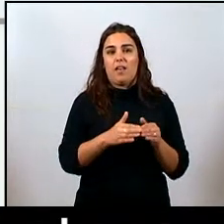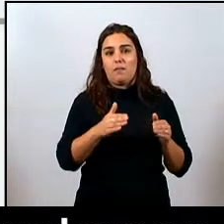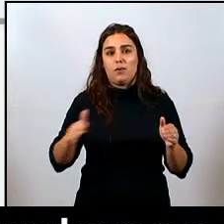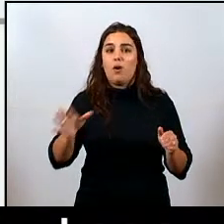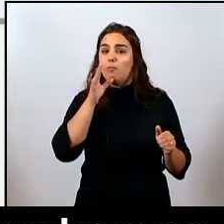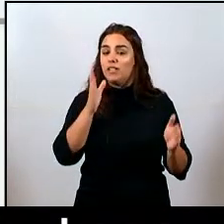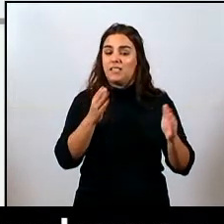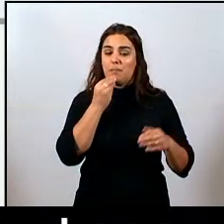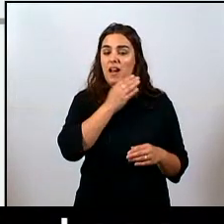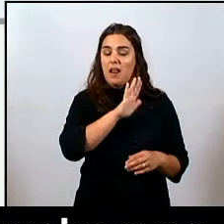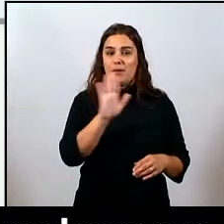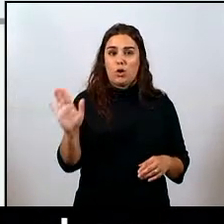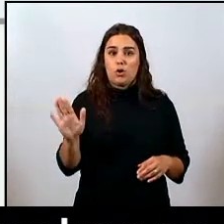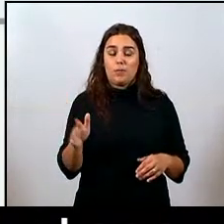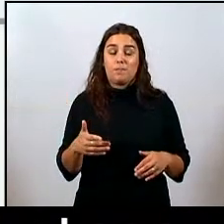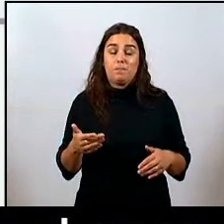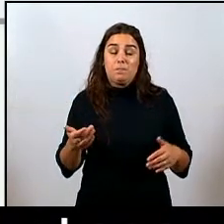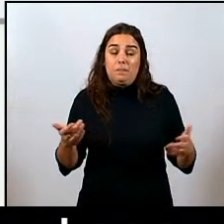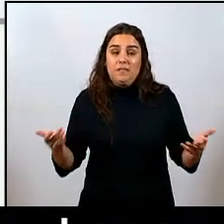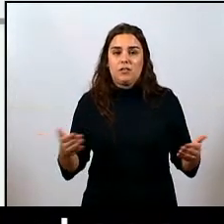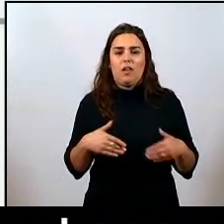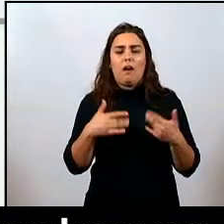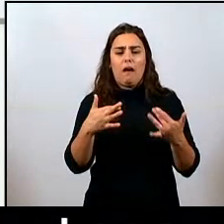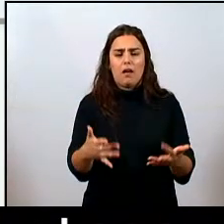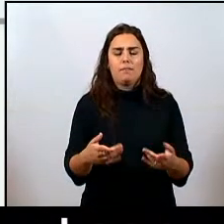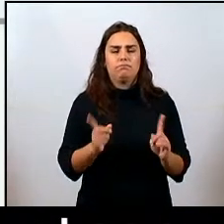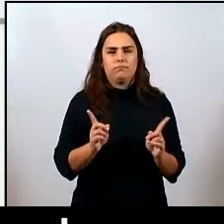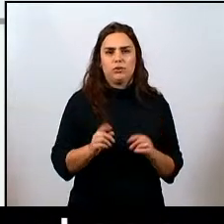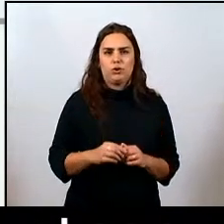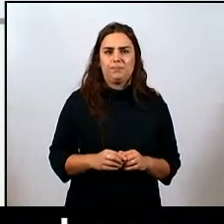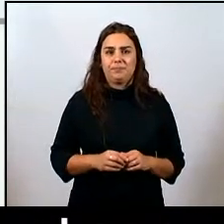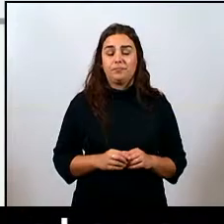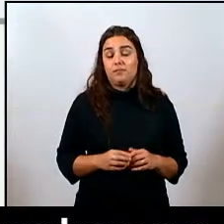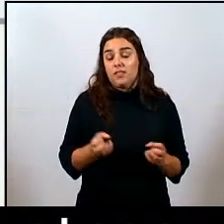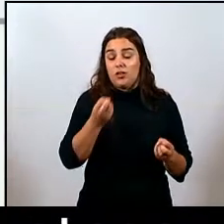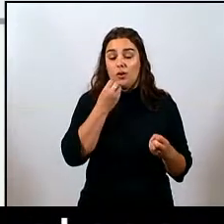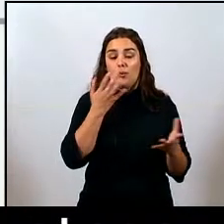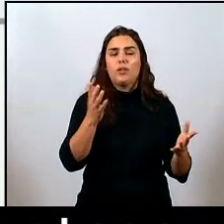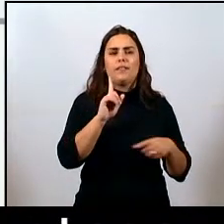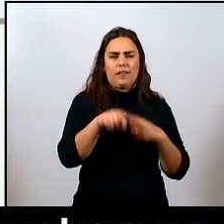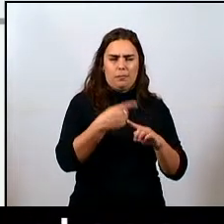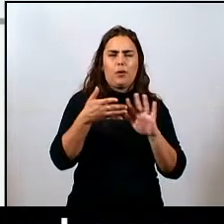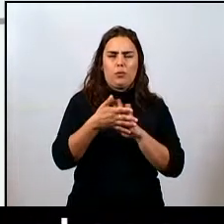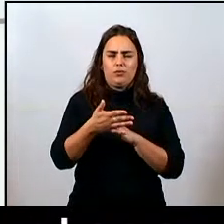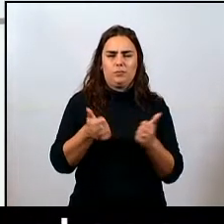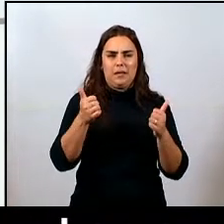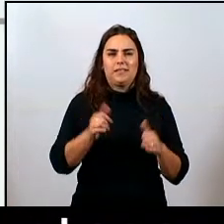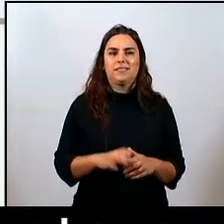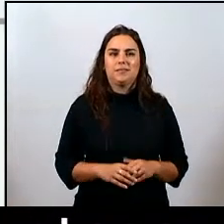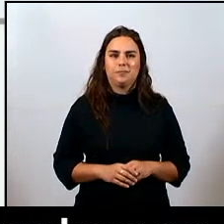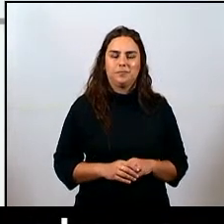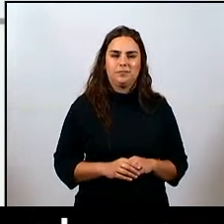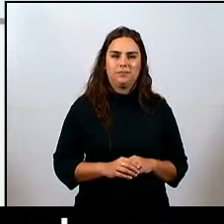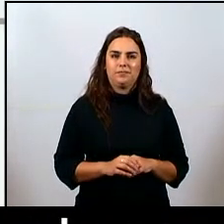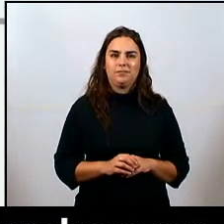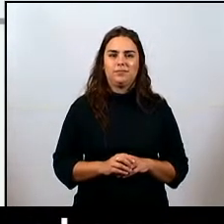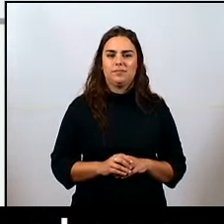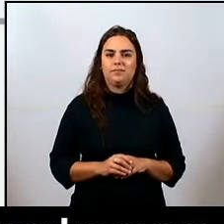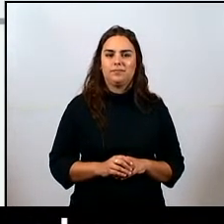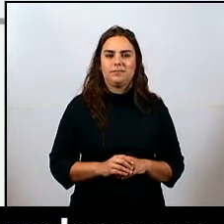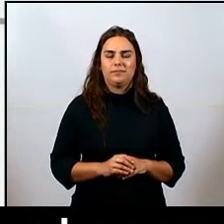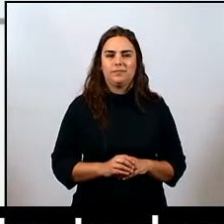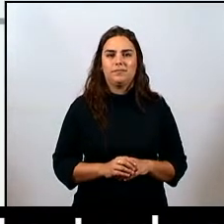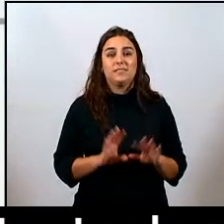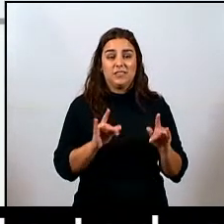etapa, y no adelantarles lo que no procede. O sea que, bueno, luego te cuento todos los detalles, que va muy bien. Sí, que ya hay